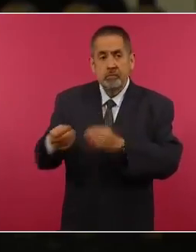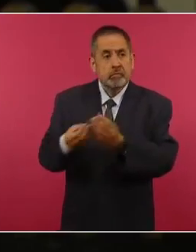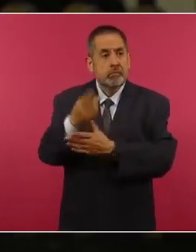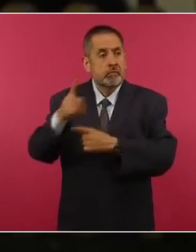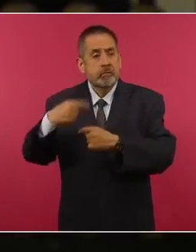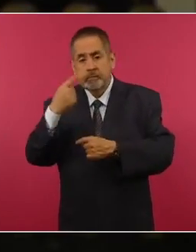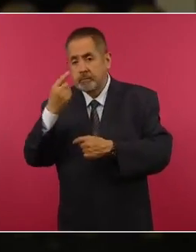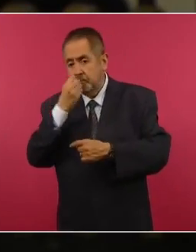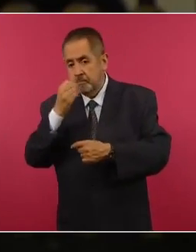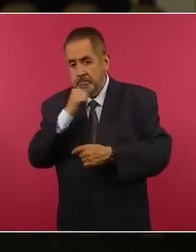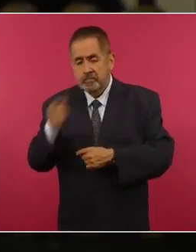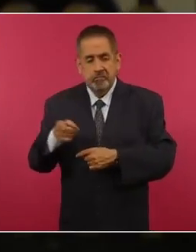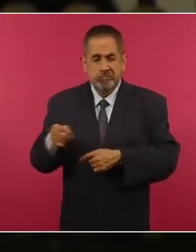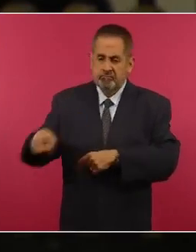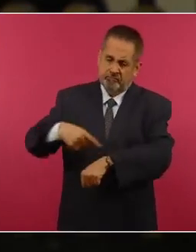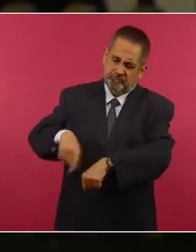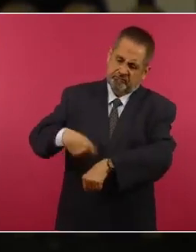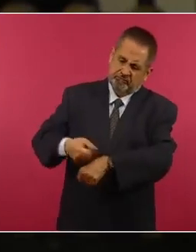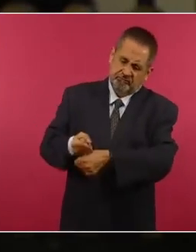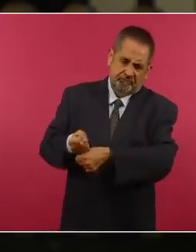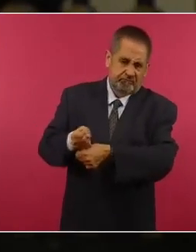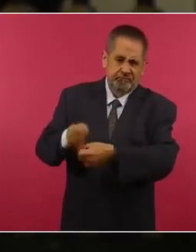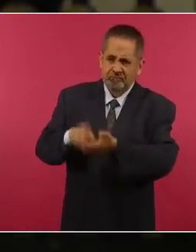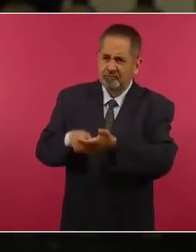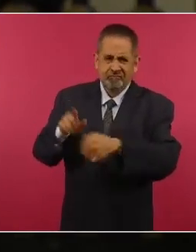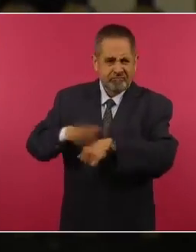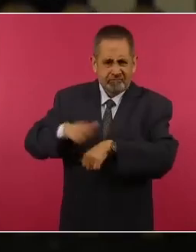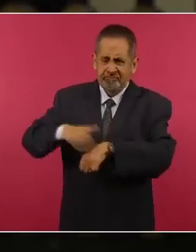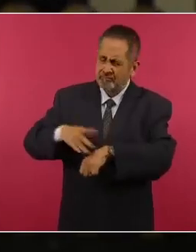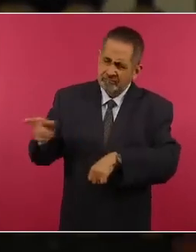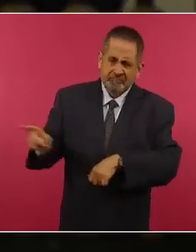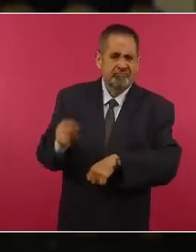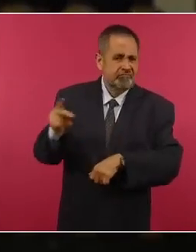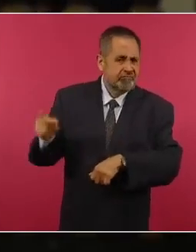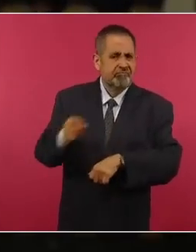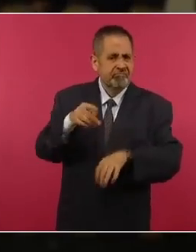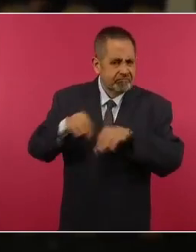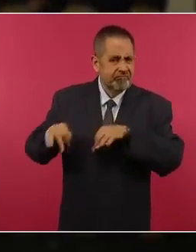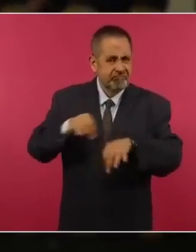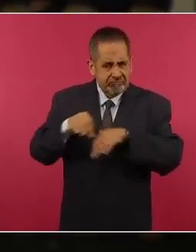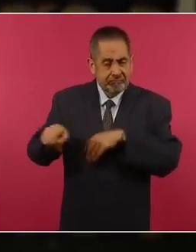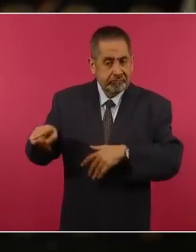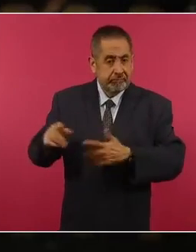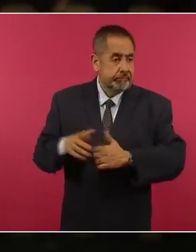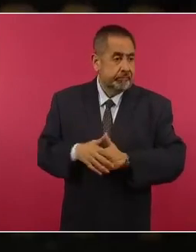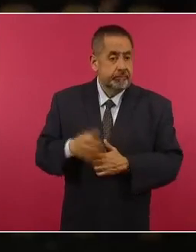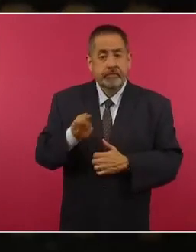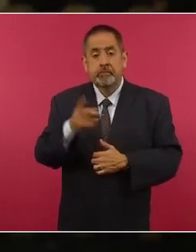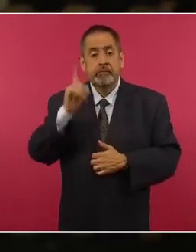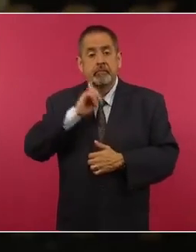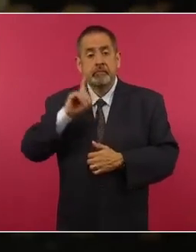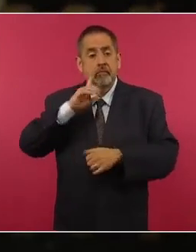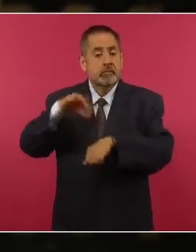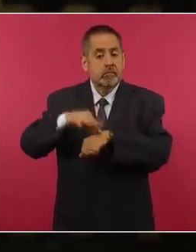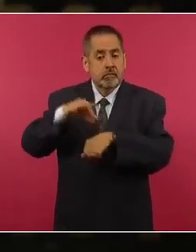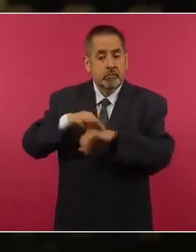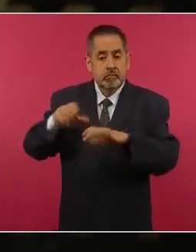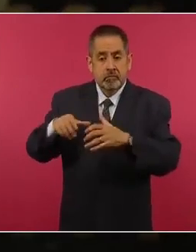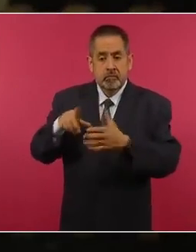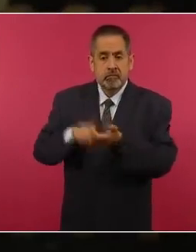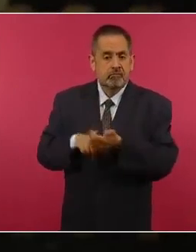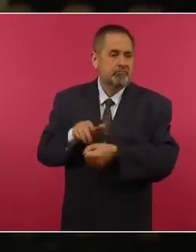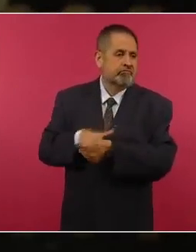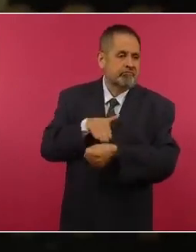los explotan en cuanto a sus horarios, las médicas internistas